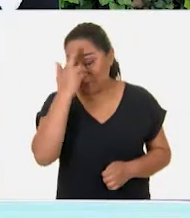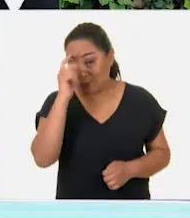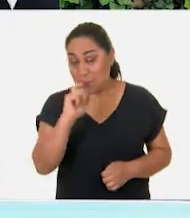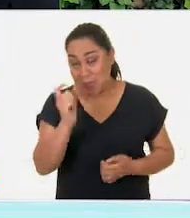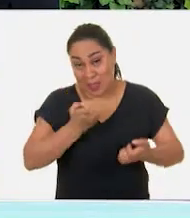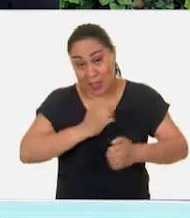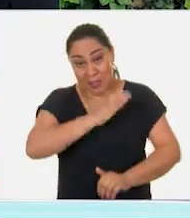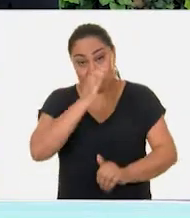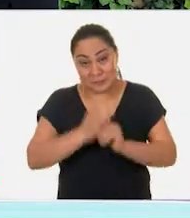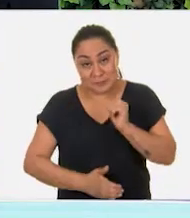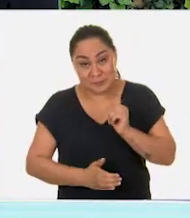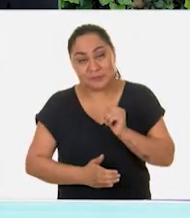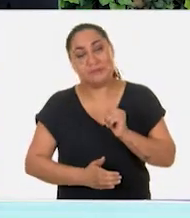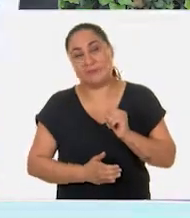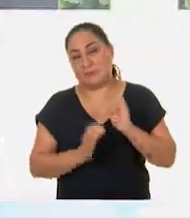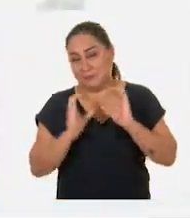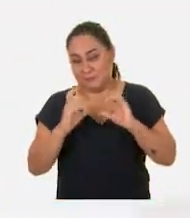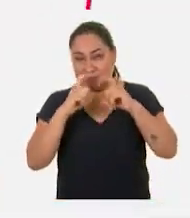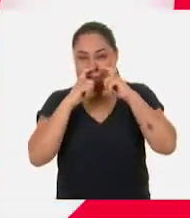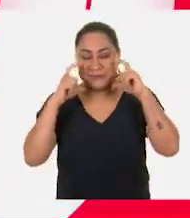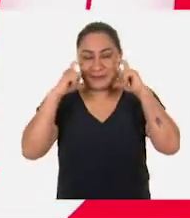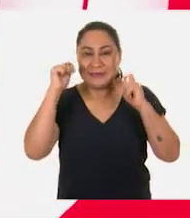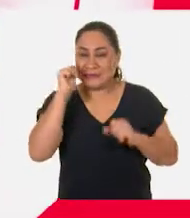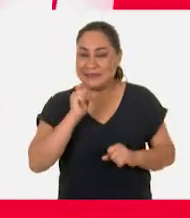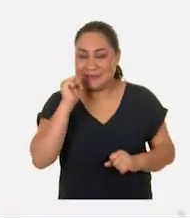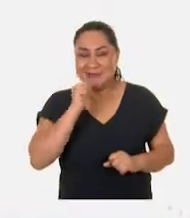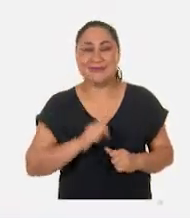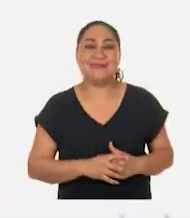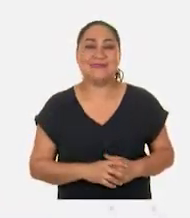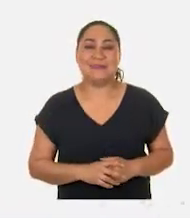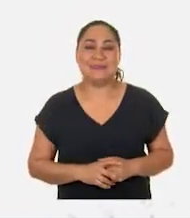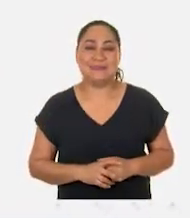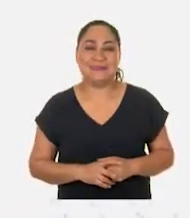la activación, no olvides la protección.